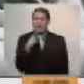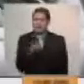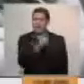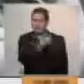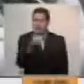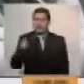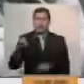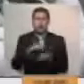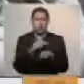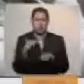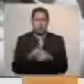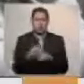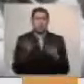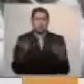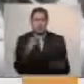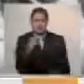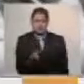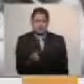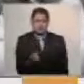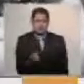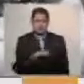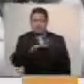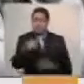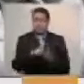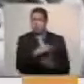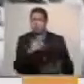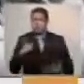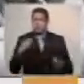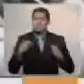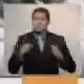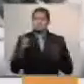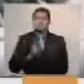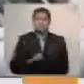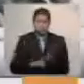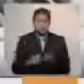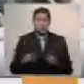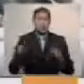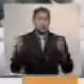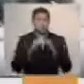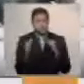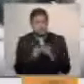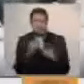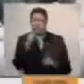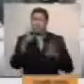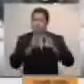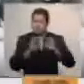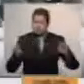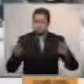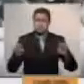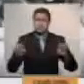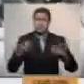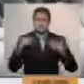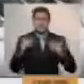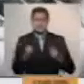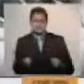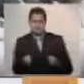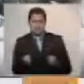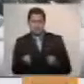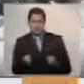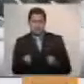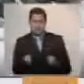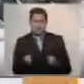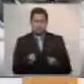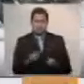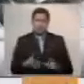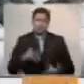cada uno de los gobernantes. ¿Cuál es la lección que nos va a dar? Que todo el mundo quiere vivir con seguridad, con vivienda, con buena educación, con salud, y por sobre todas las